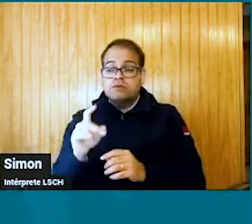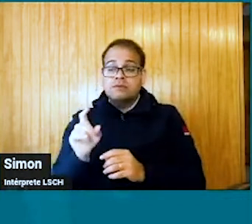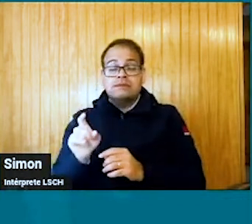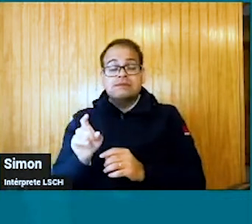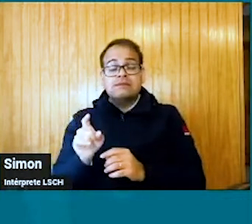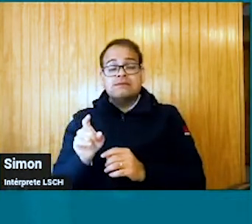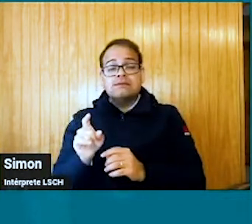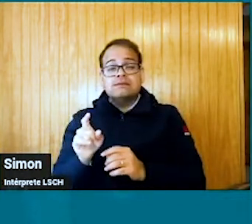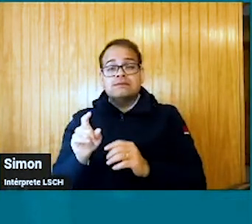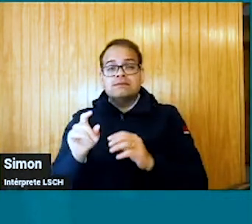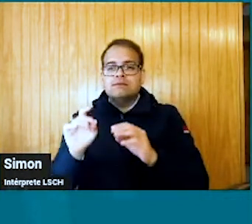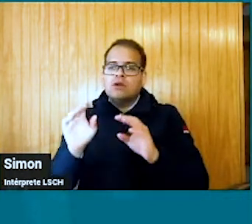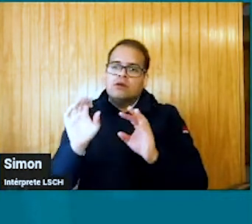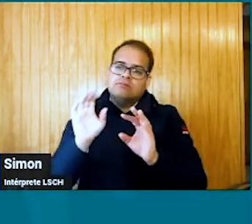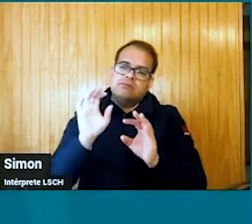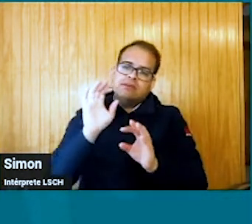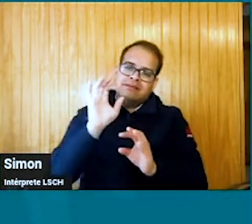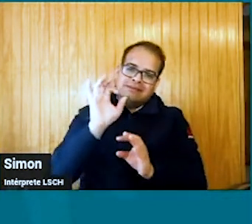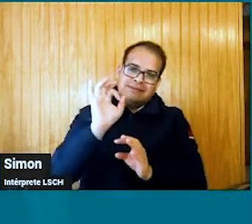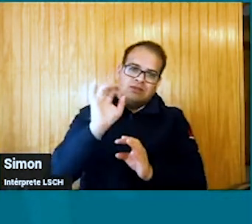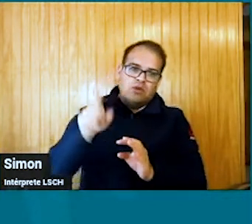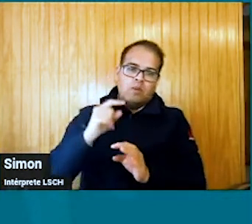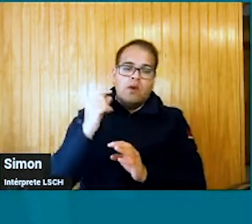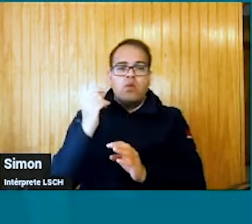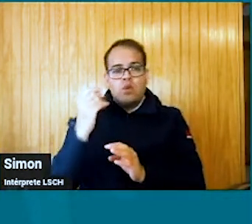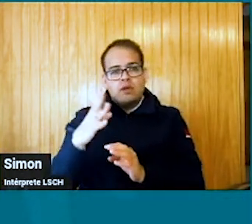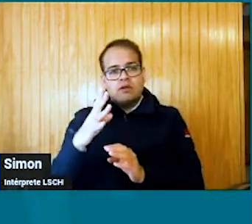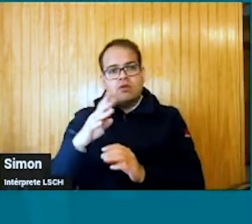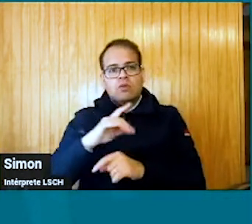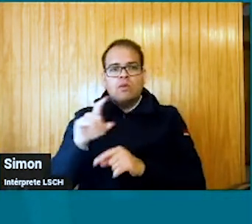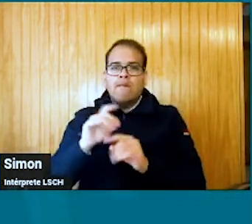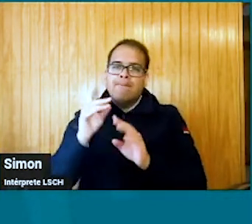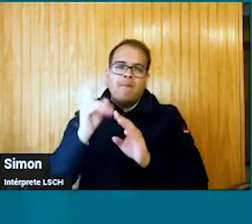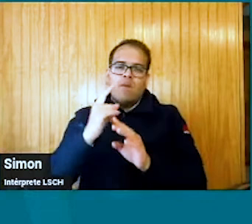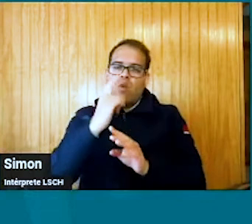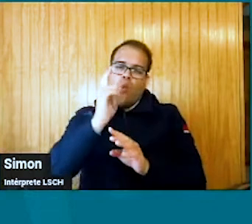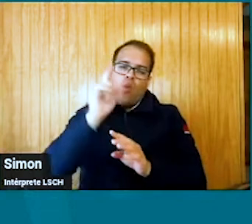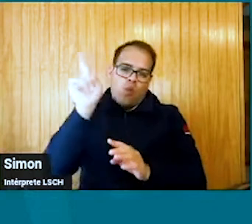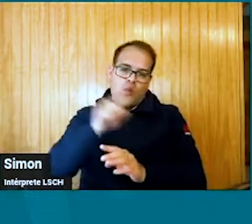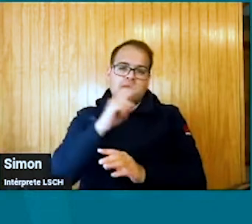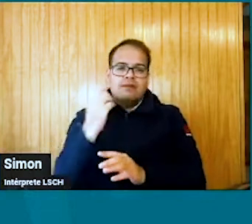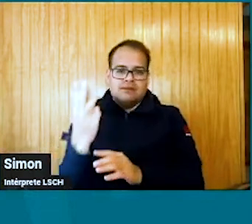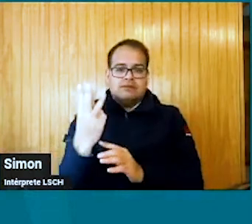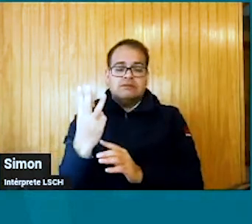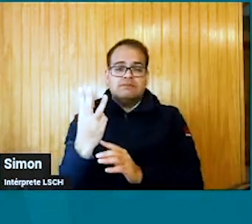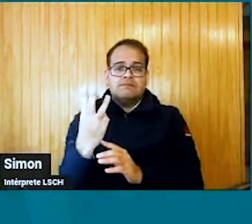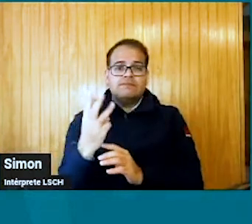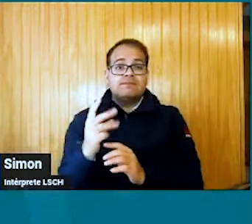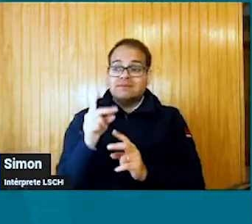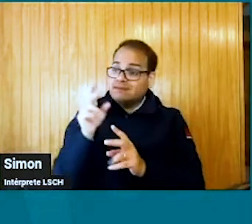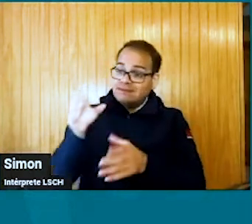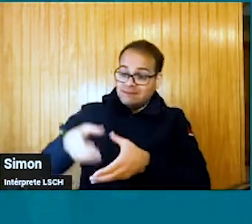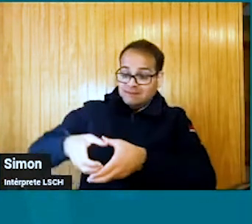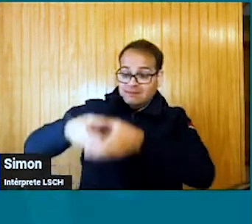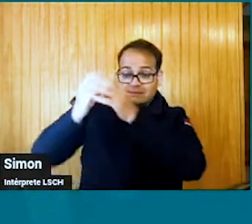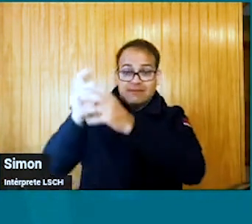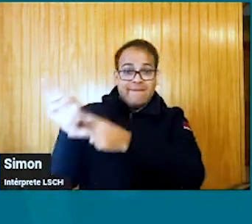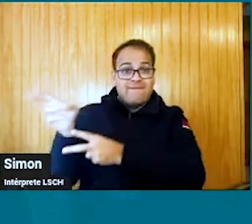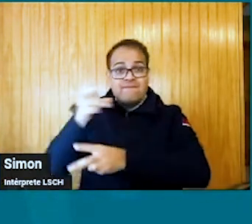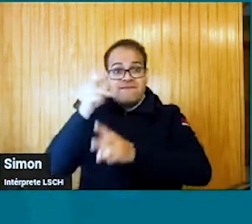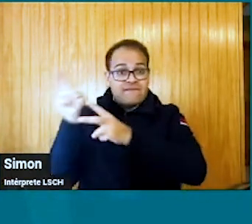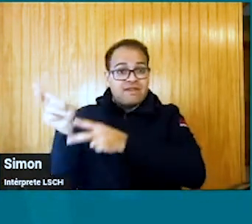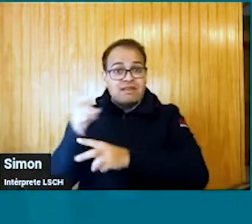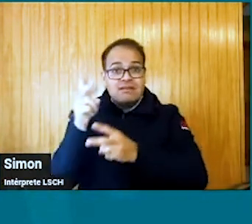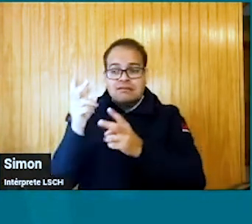pasa a 0,4 por hora, o sea, un tercio. Y la máquina de viento, por